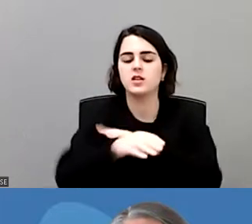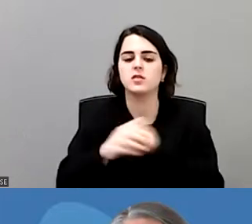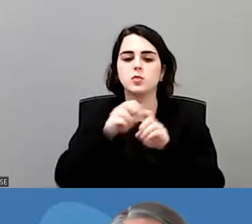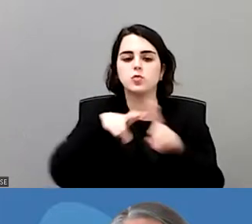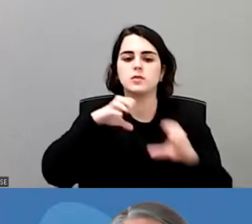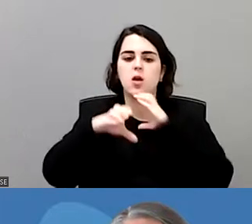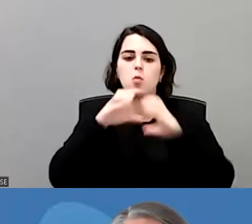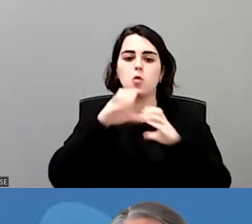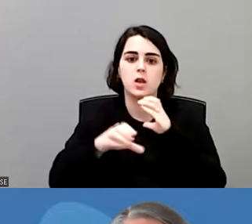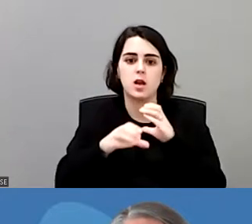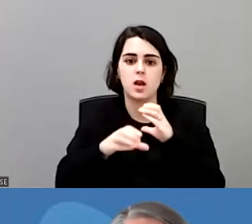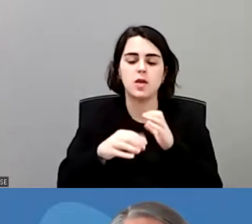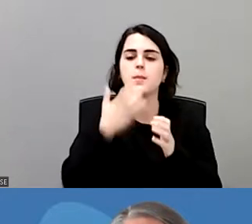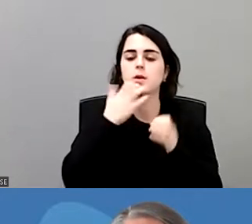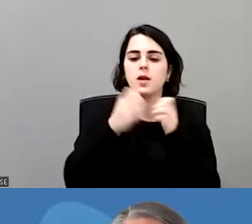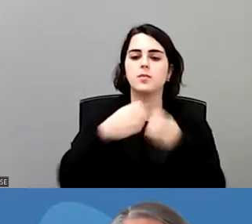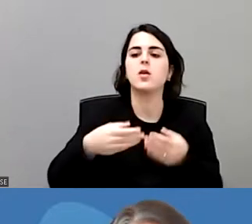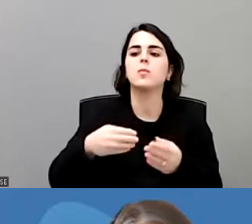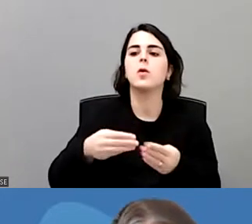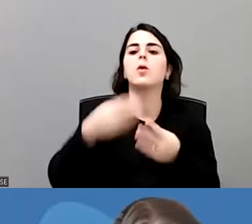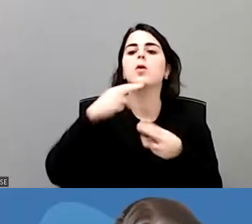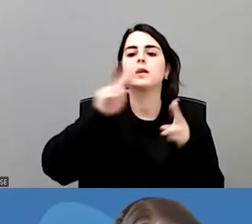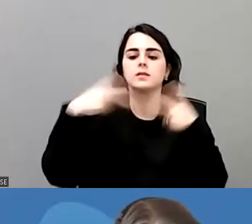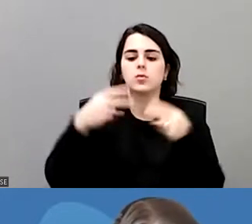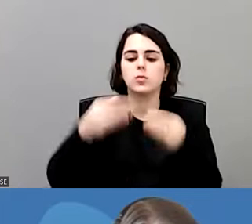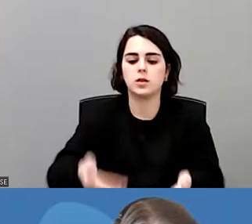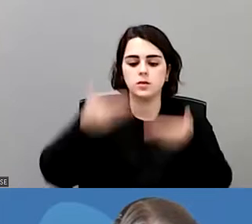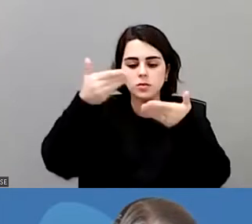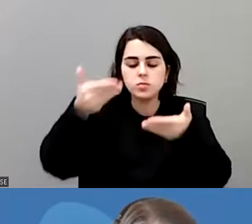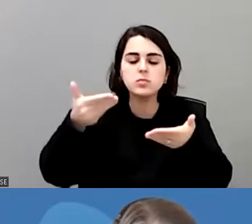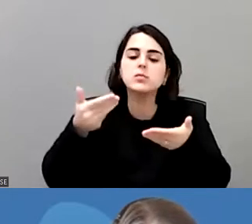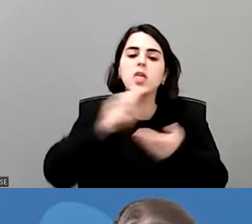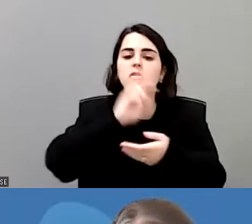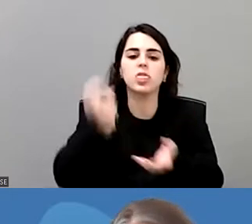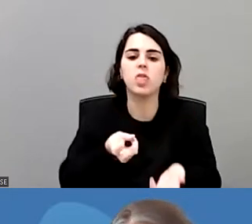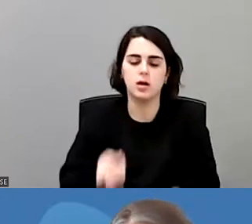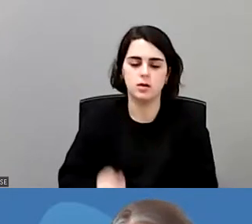comunicación, las cartas de los restaurantes, etcétera.